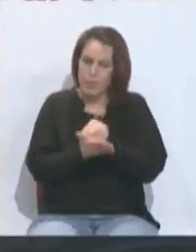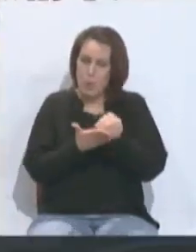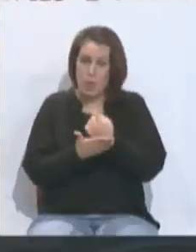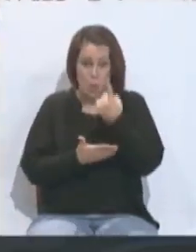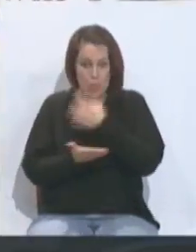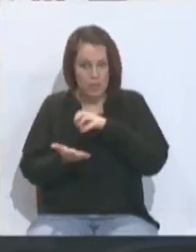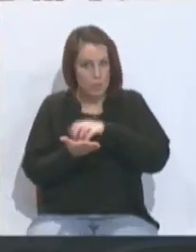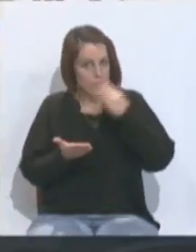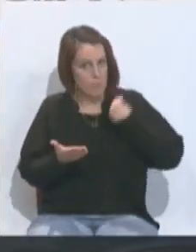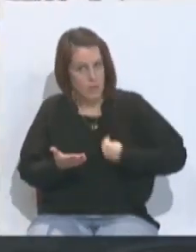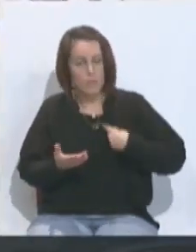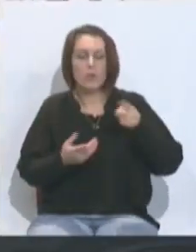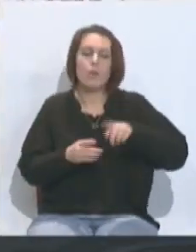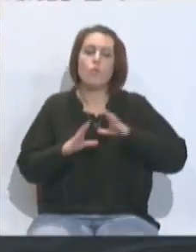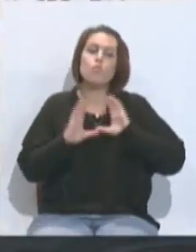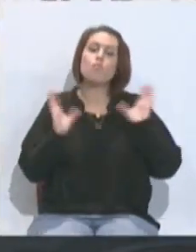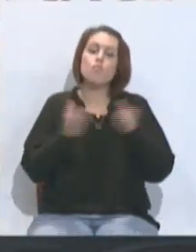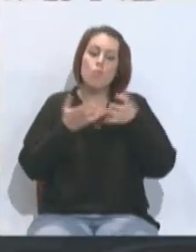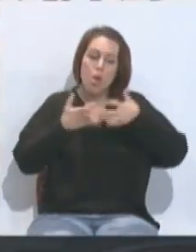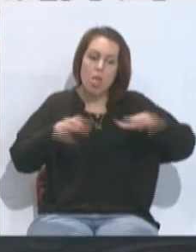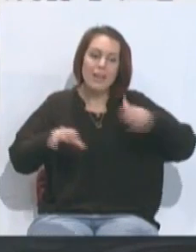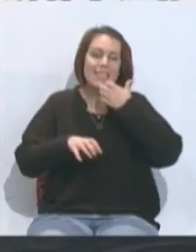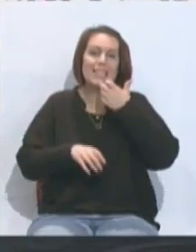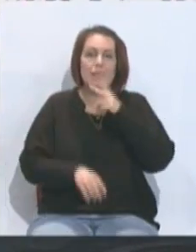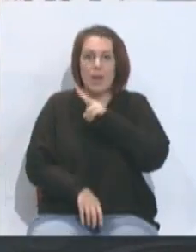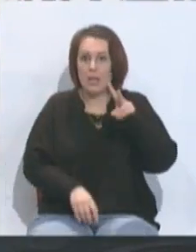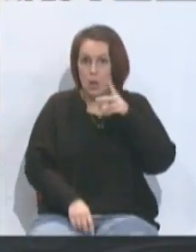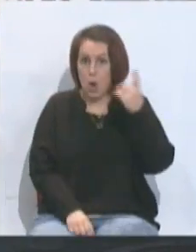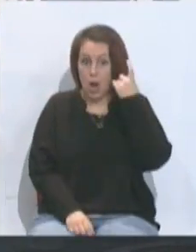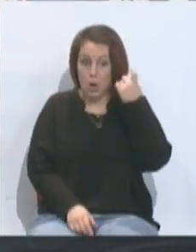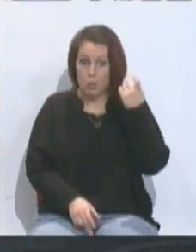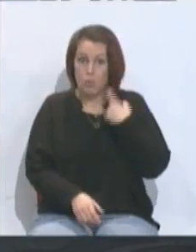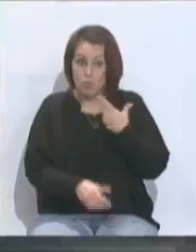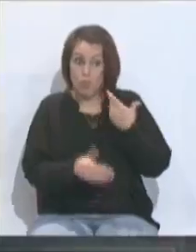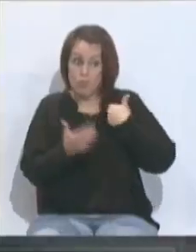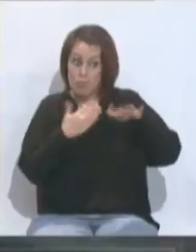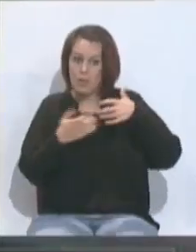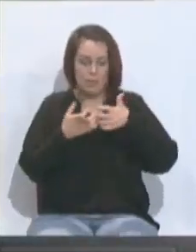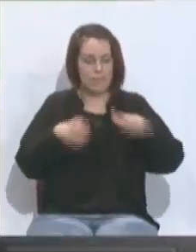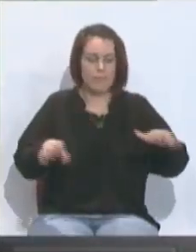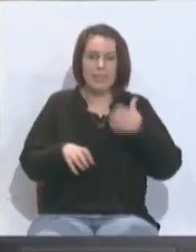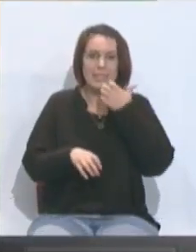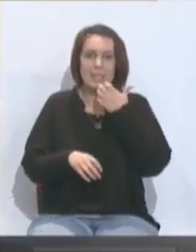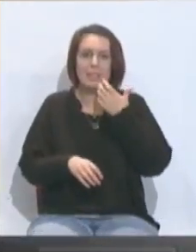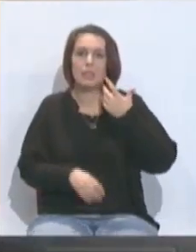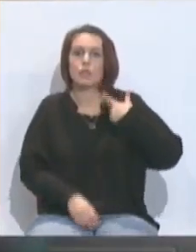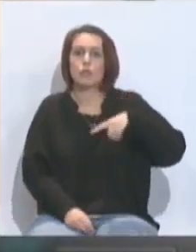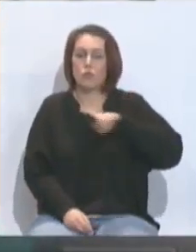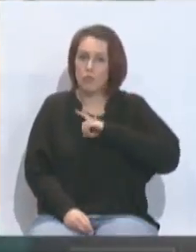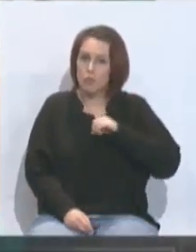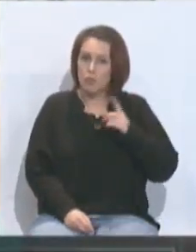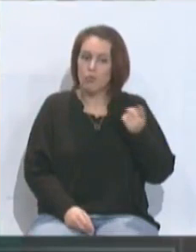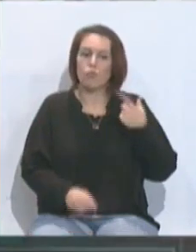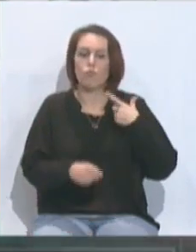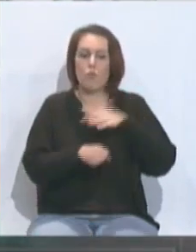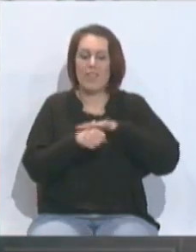mismo centro y desdoblar el grupo escolar si se supera los 22 escolares por aula. Si evitamos las supresiones, nuestra educación en